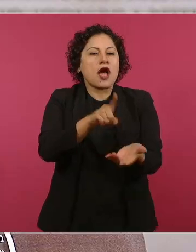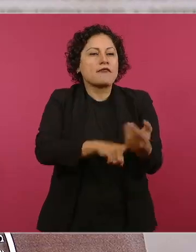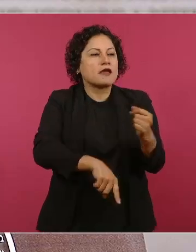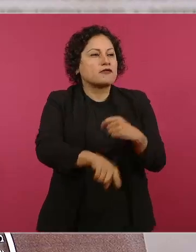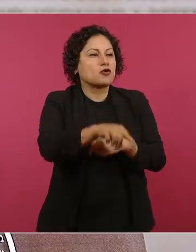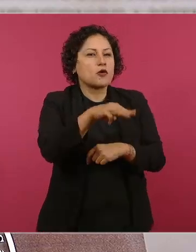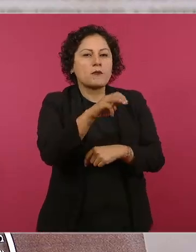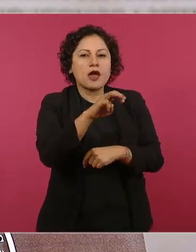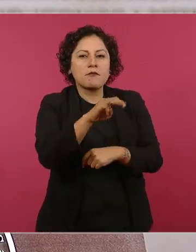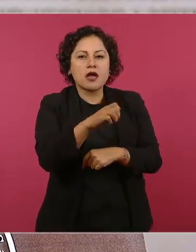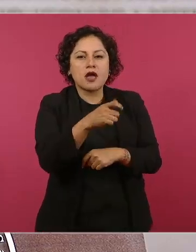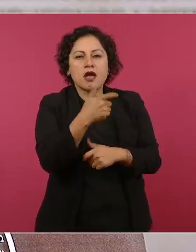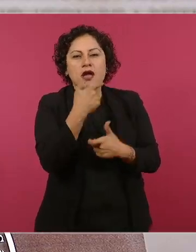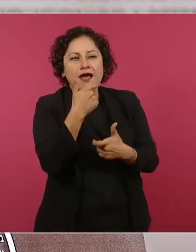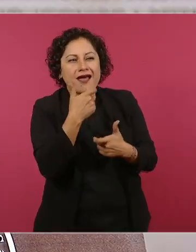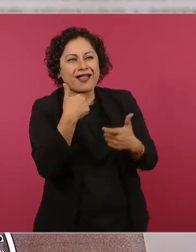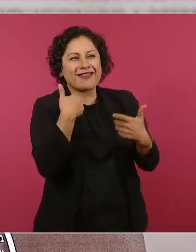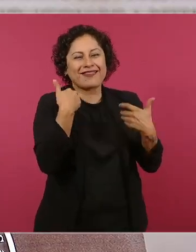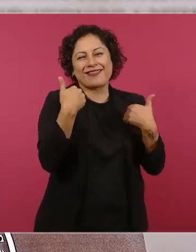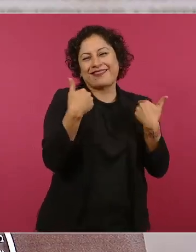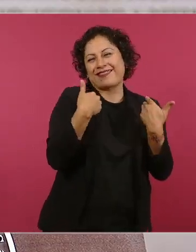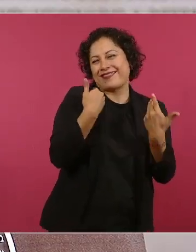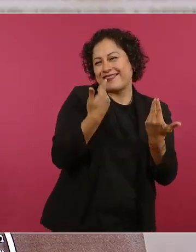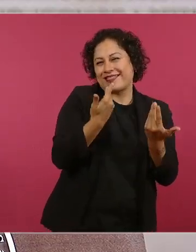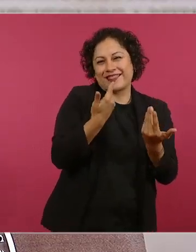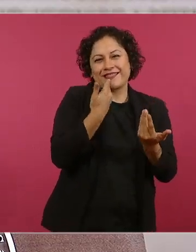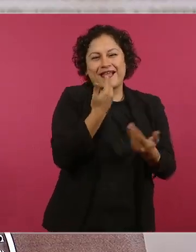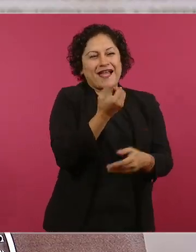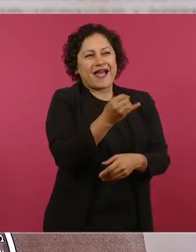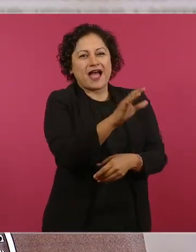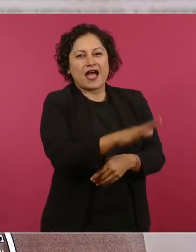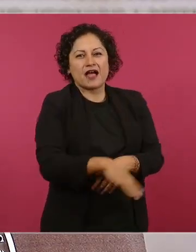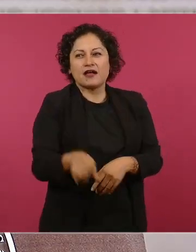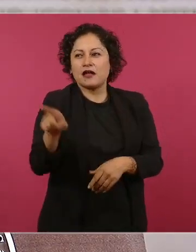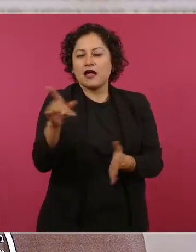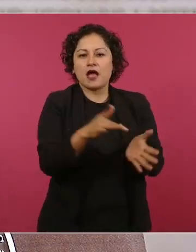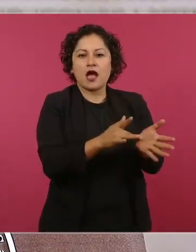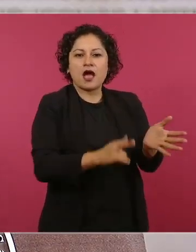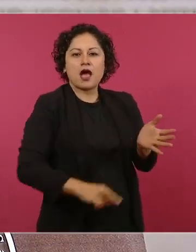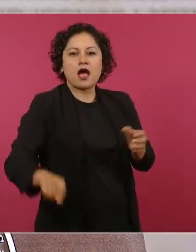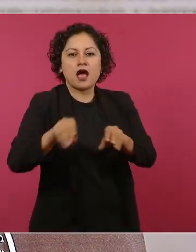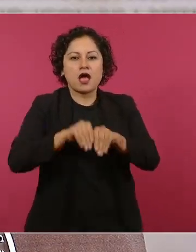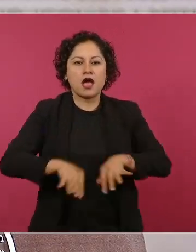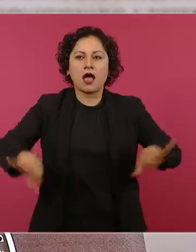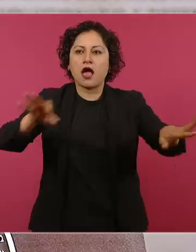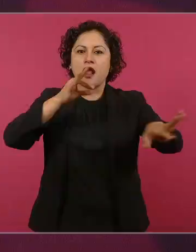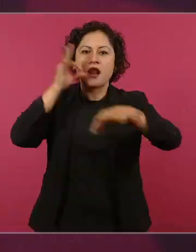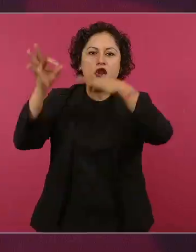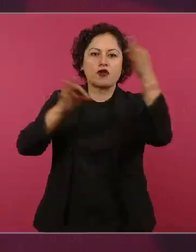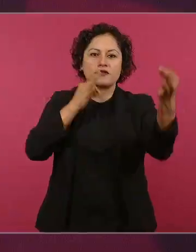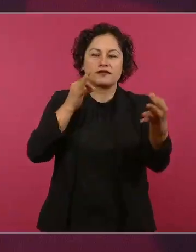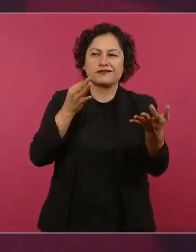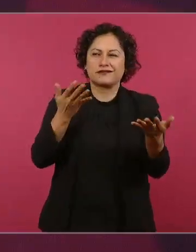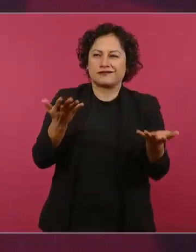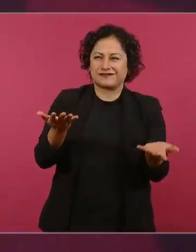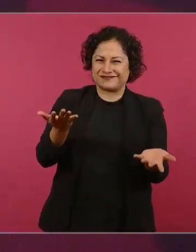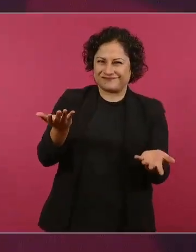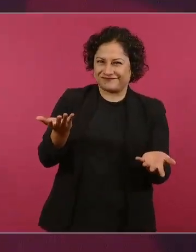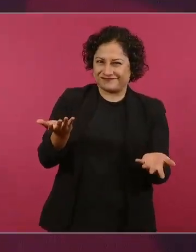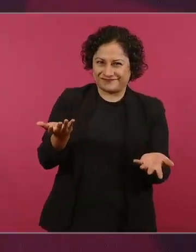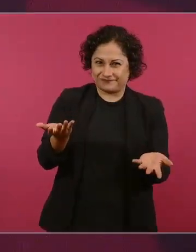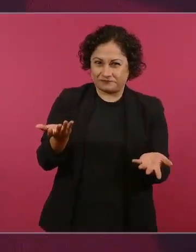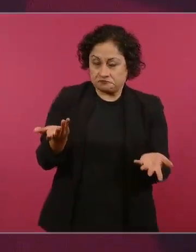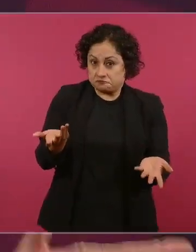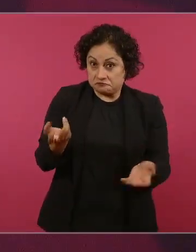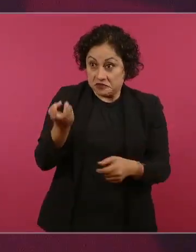lo elevan a nivel de noticia nacional. Esa conducta mediática es en sí mismo un meme. O